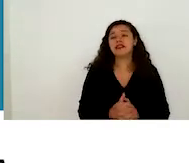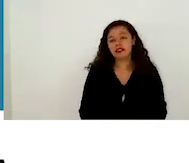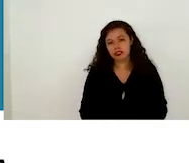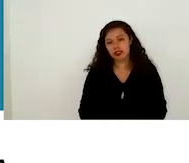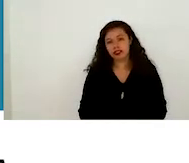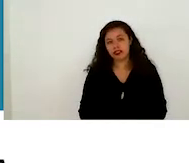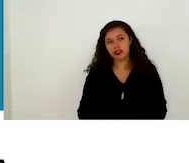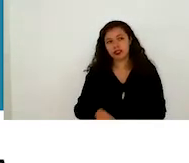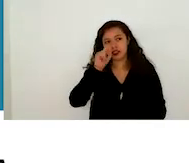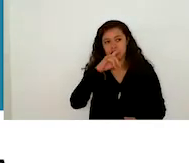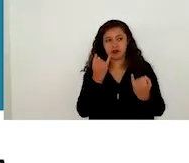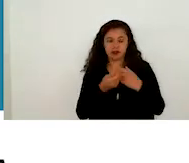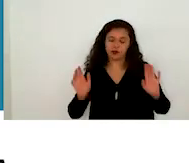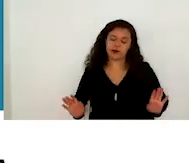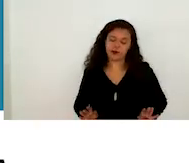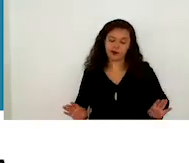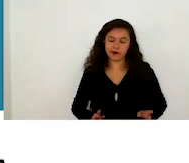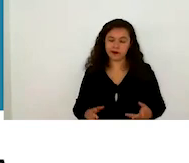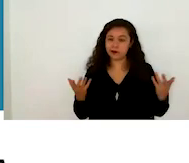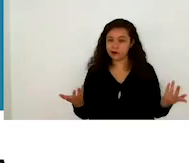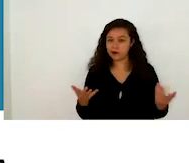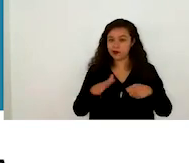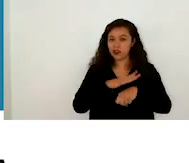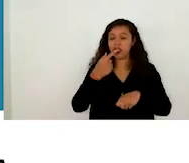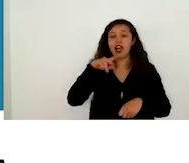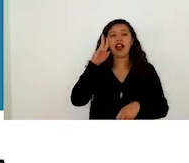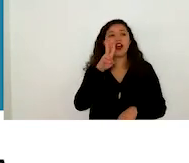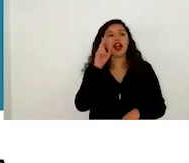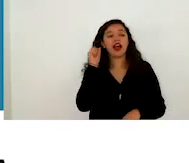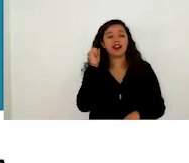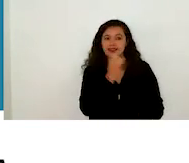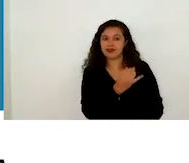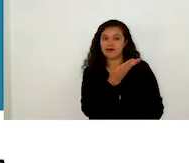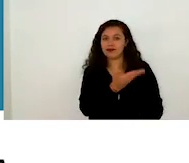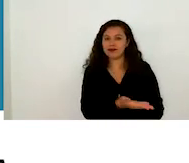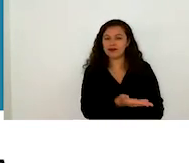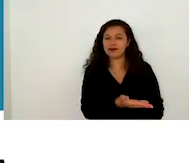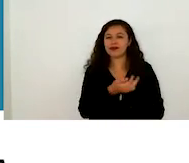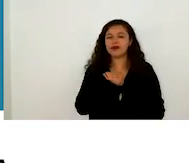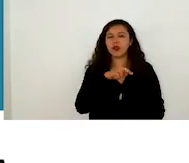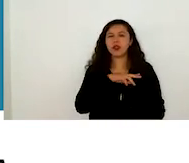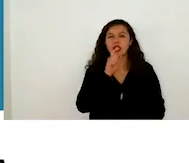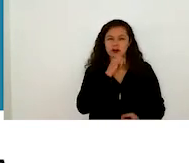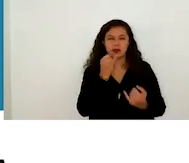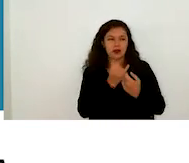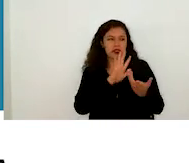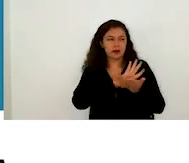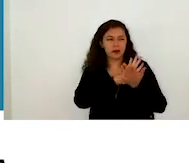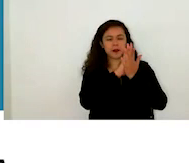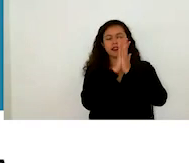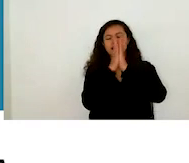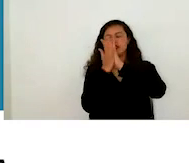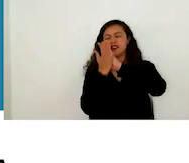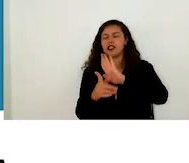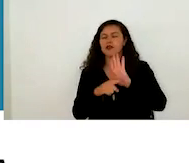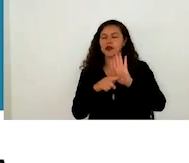caído también en esa actitud porque porque la vemos así y entonces nos volvemos también parte del problema